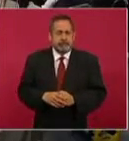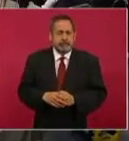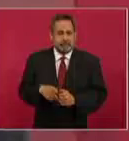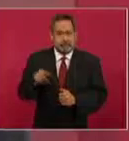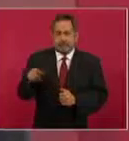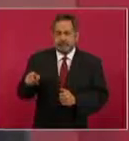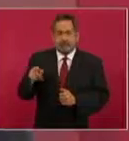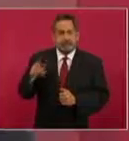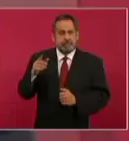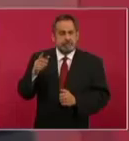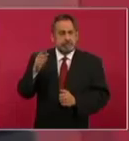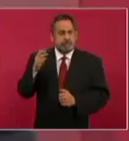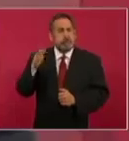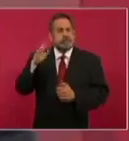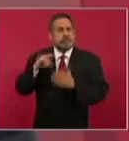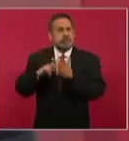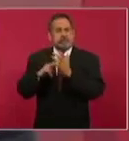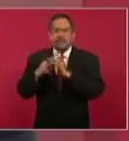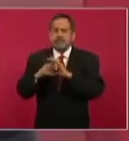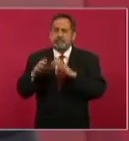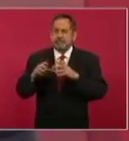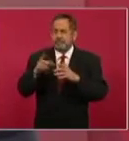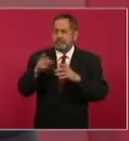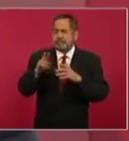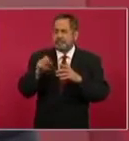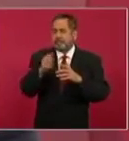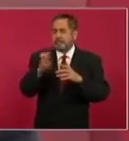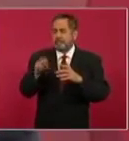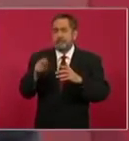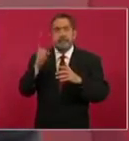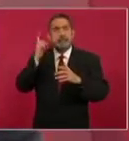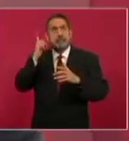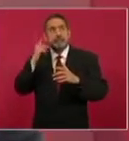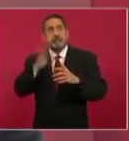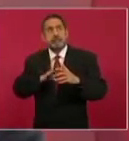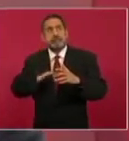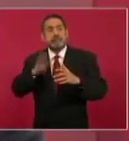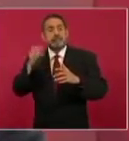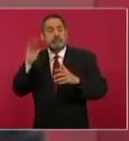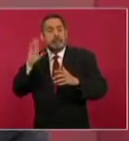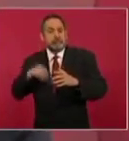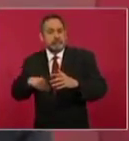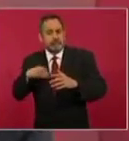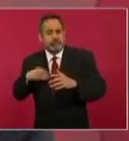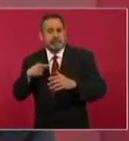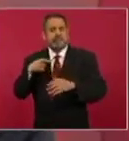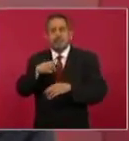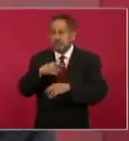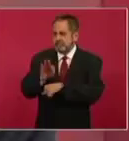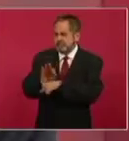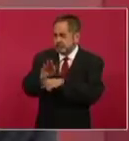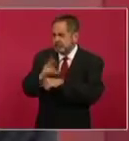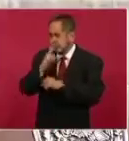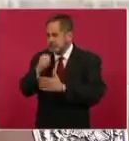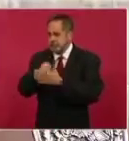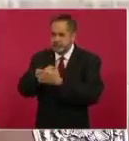El ingeniero Cruzan estaría feliz el día de hoy, que él luchaba, cuidaba